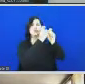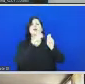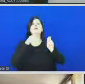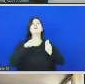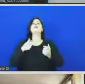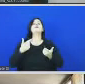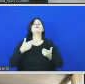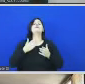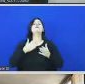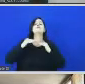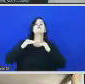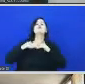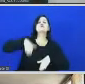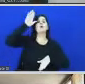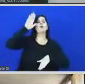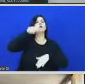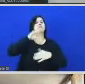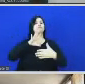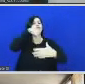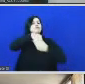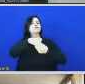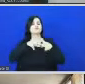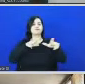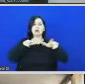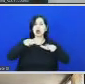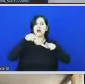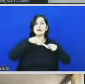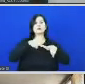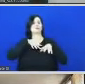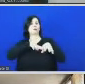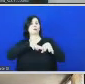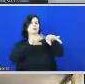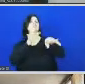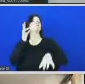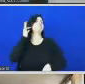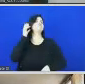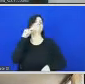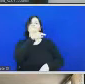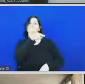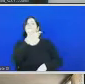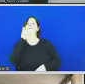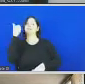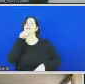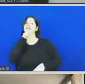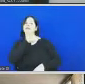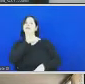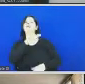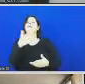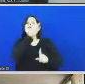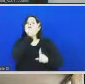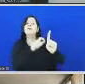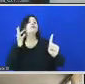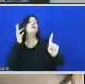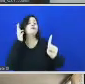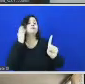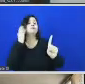organizaciones de mujeres en el sur global, entendiendo, ¿verdad?, de que esta idea de la falta